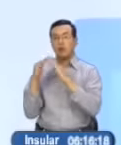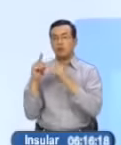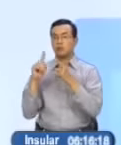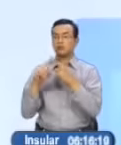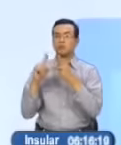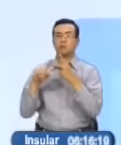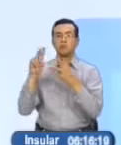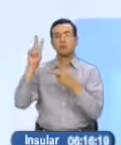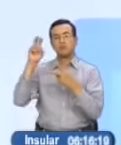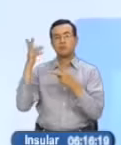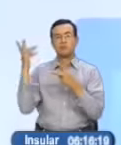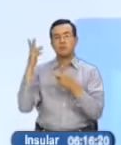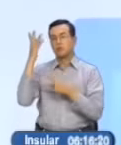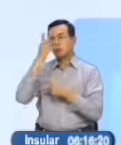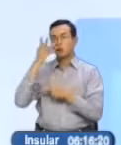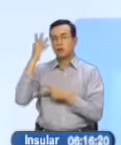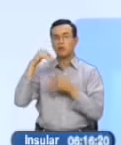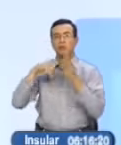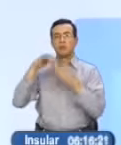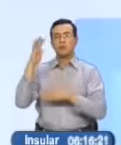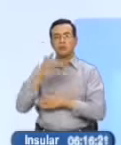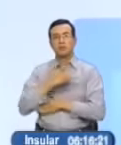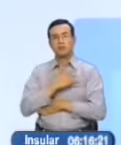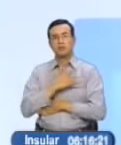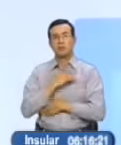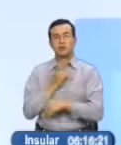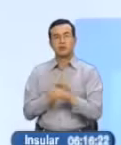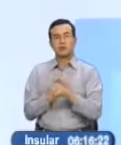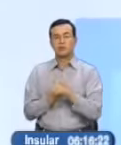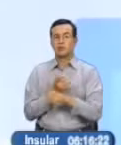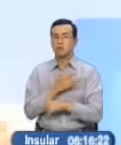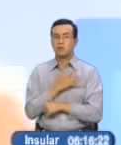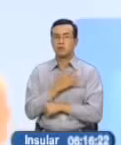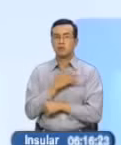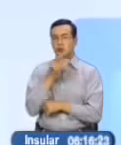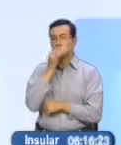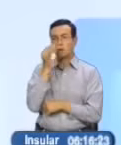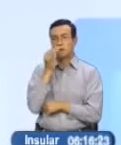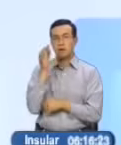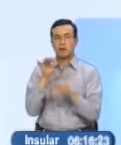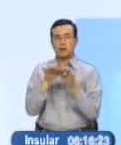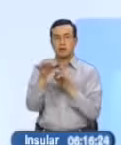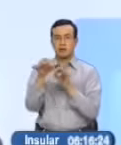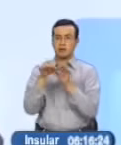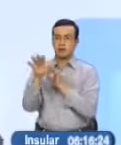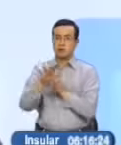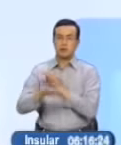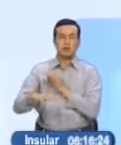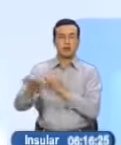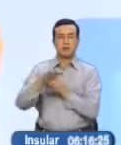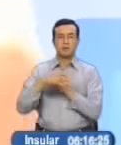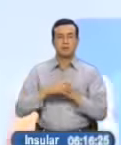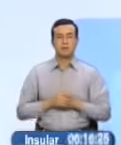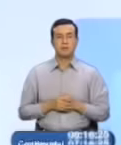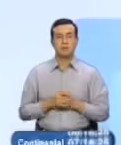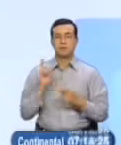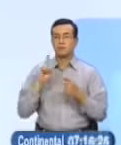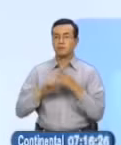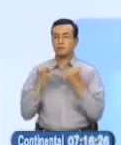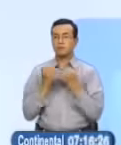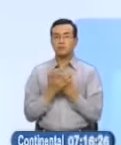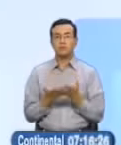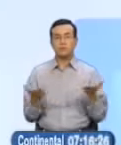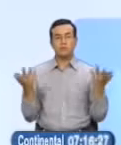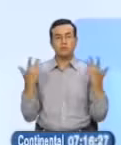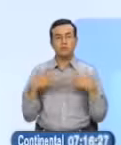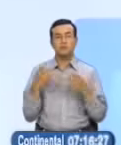caso, yo creo que Esmeraldas nos imprime una particularidad que es la realidad rural. Hasta el momento